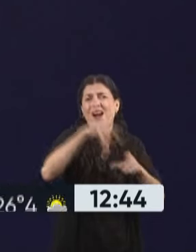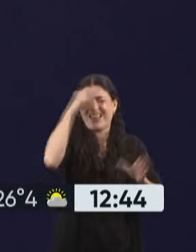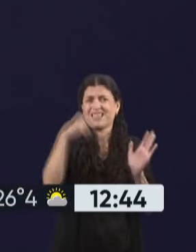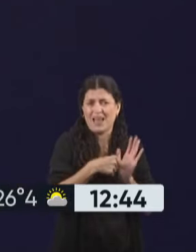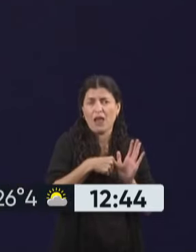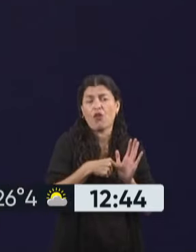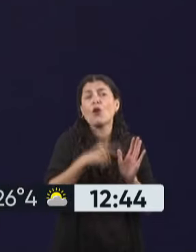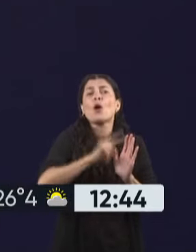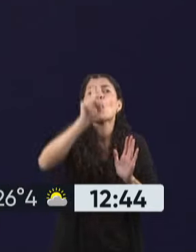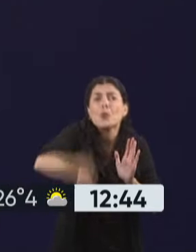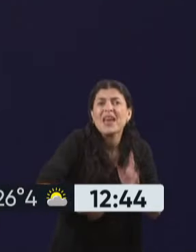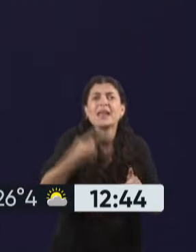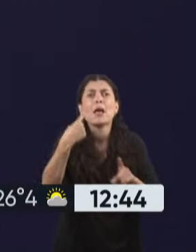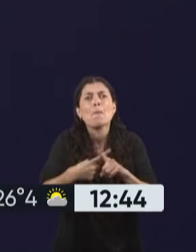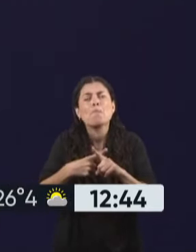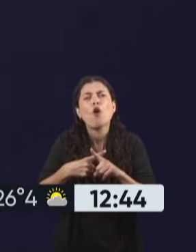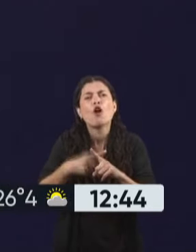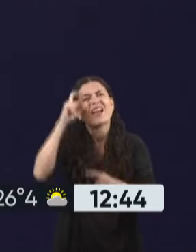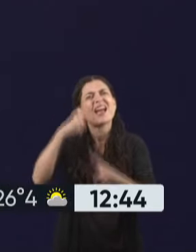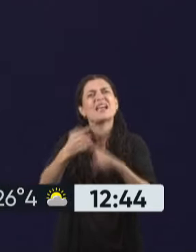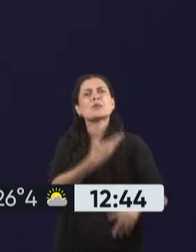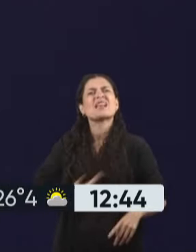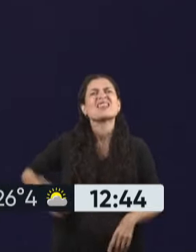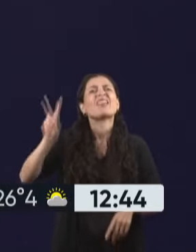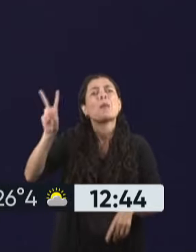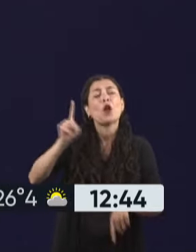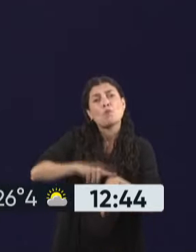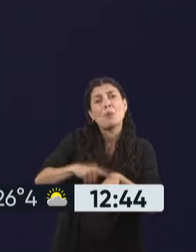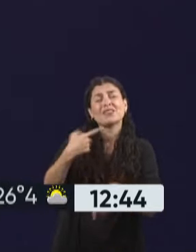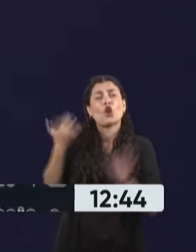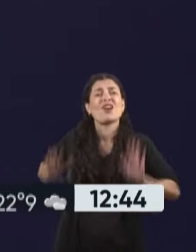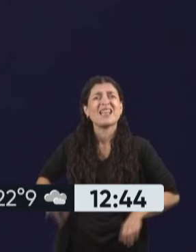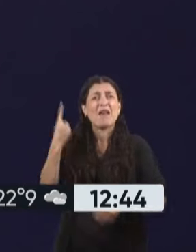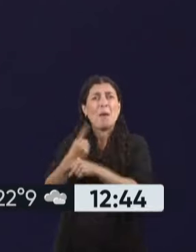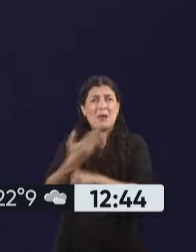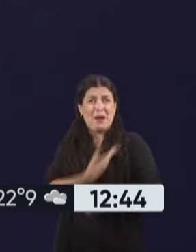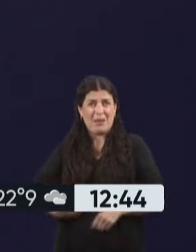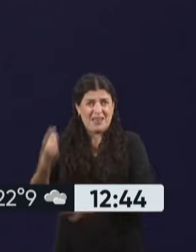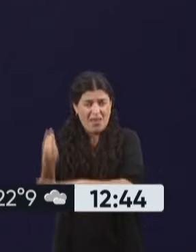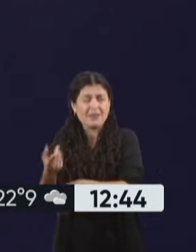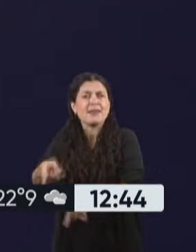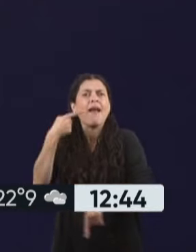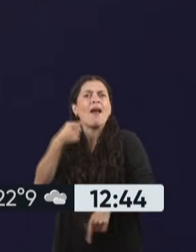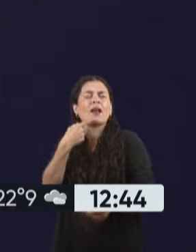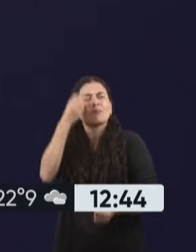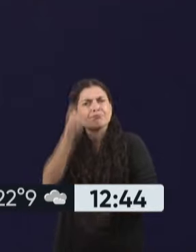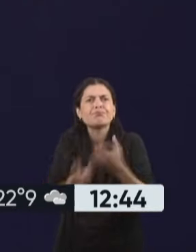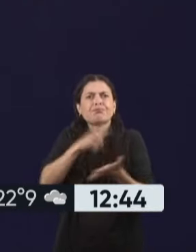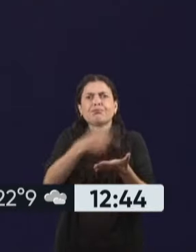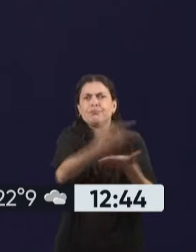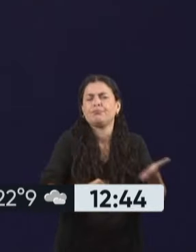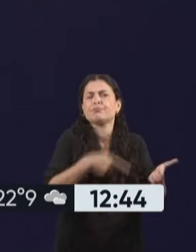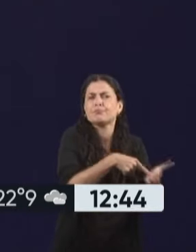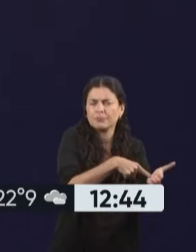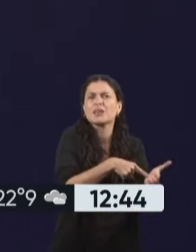Perón durante su primera presidencia, limitaba la competencia, aumentaba costos y generaba un